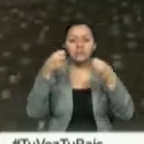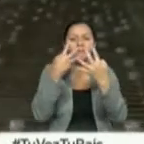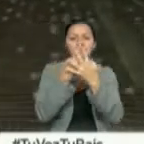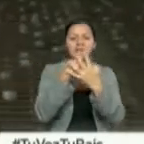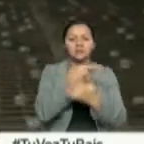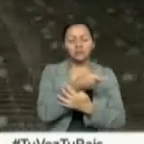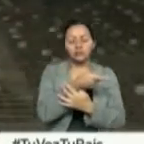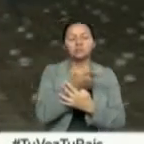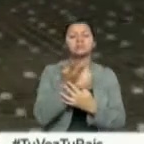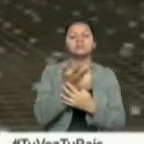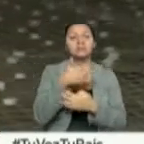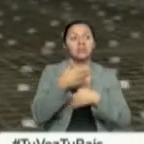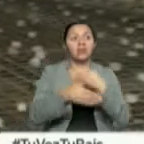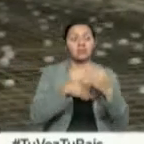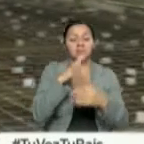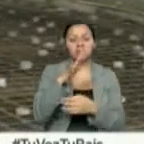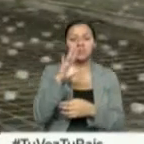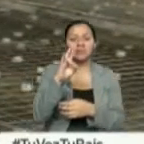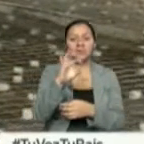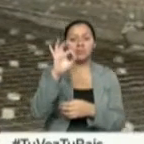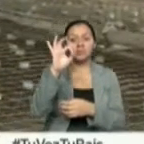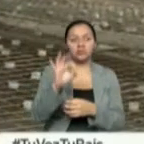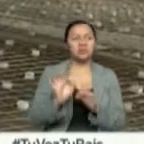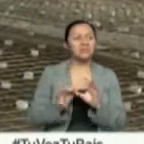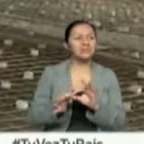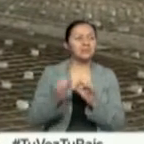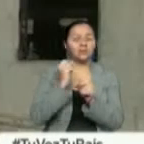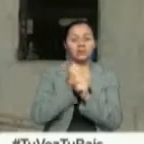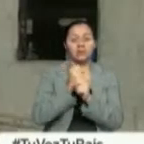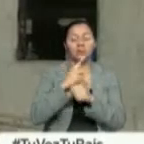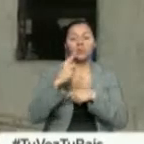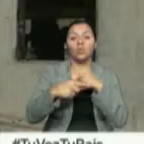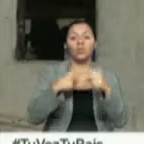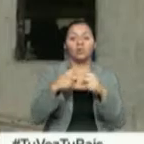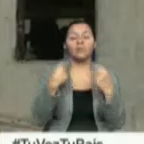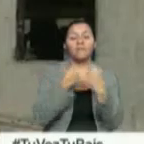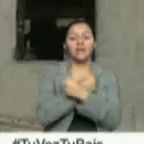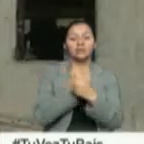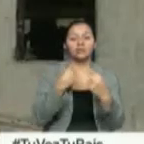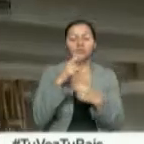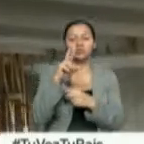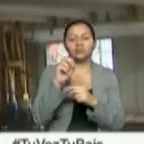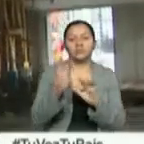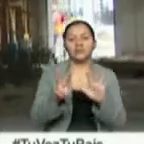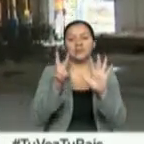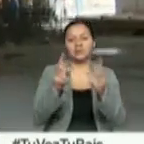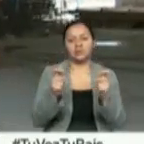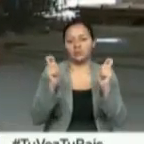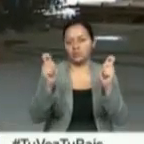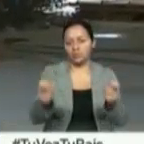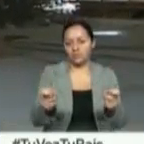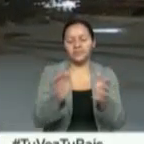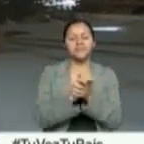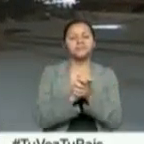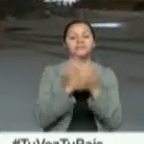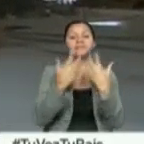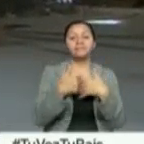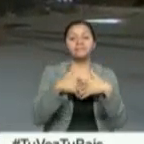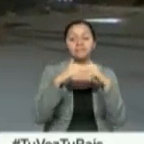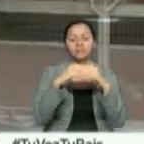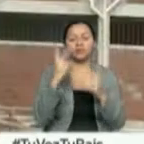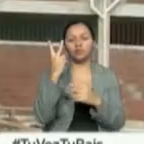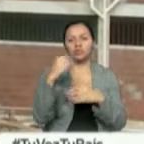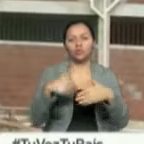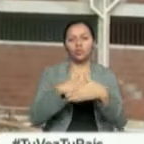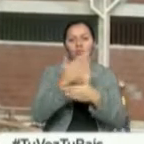tiene un avance del 57 por ciento y se proyecta que esté listo en marzo de 2017 con la repotenciación se levantan dos nuevos pabellones